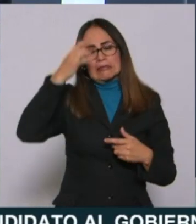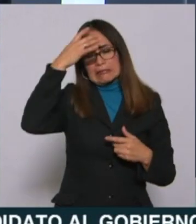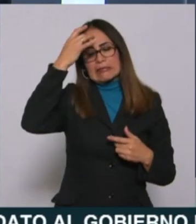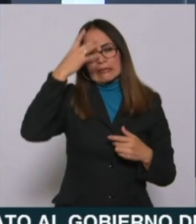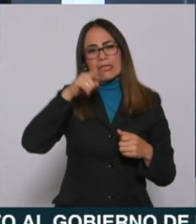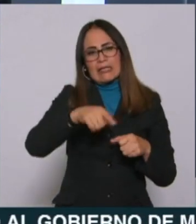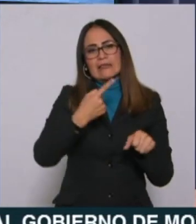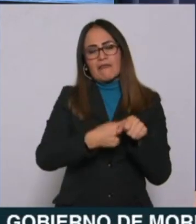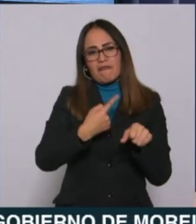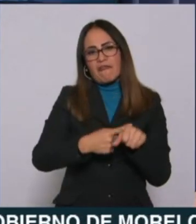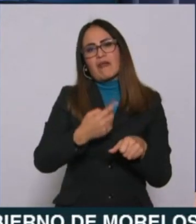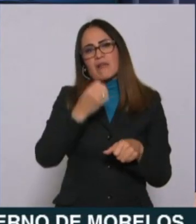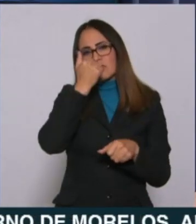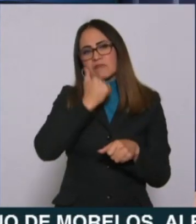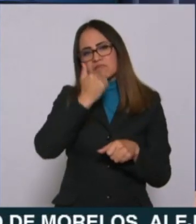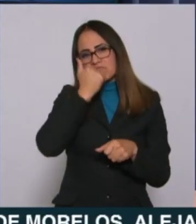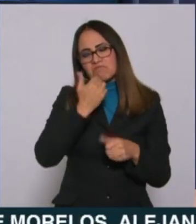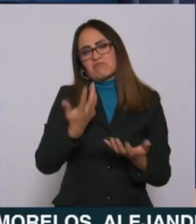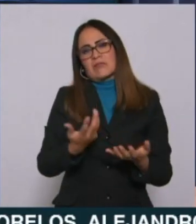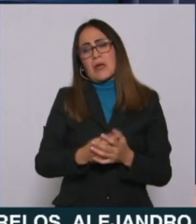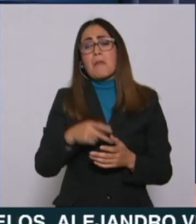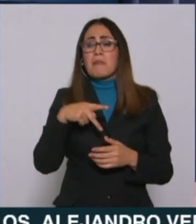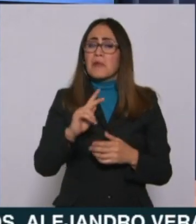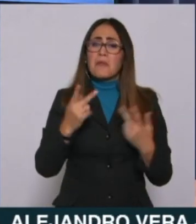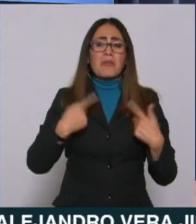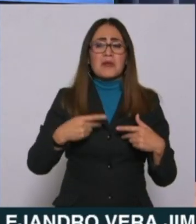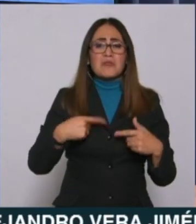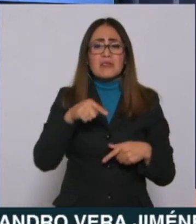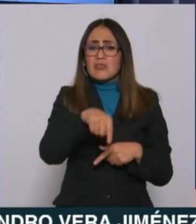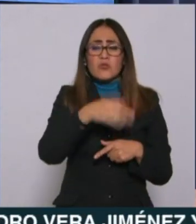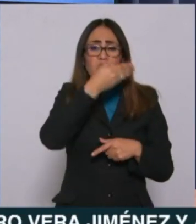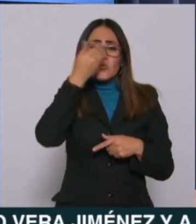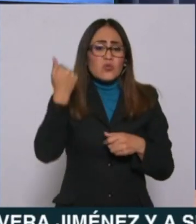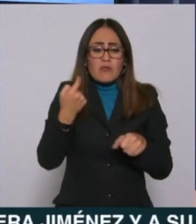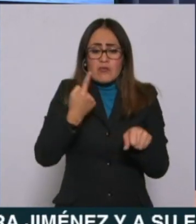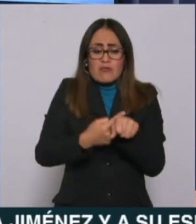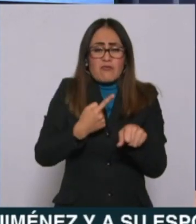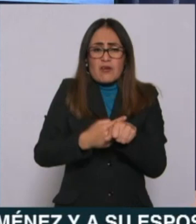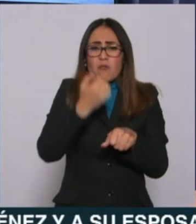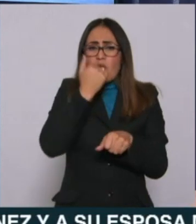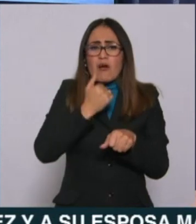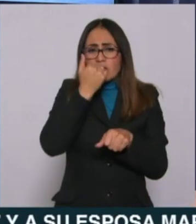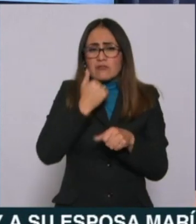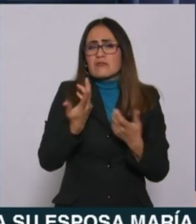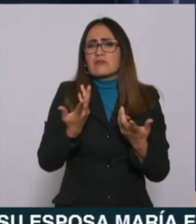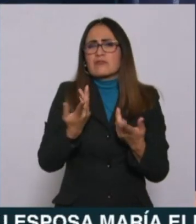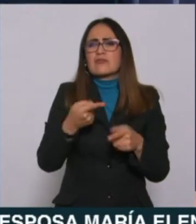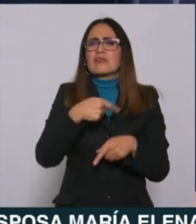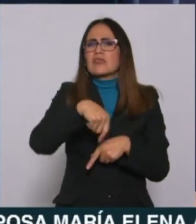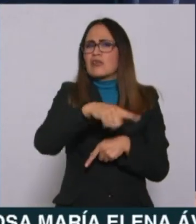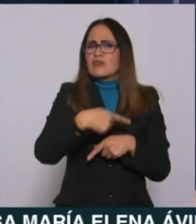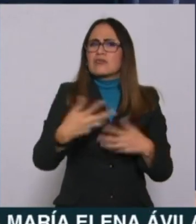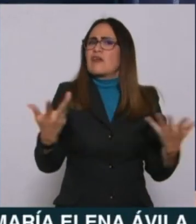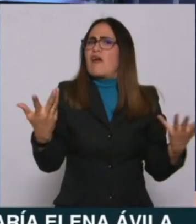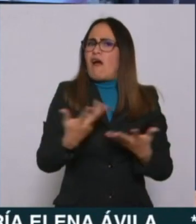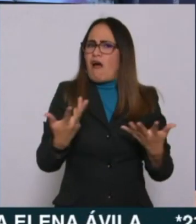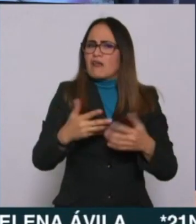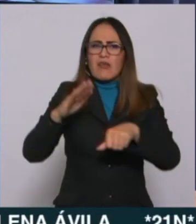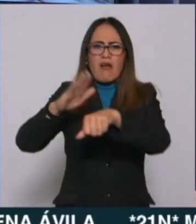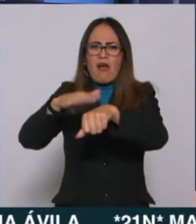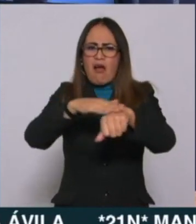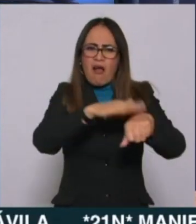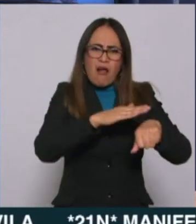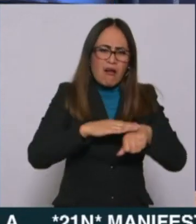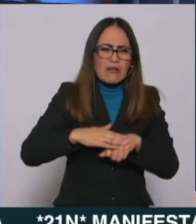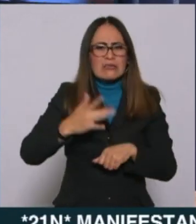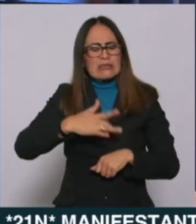diabetes, personas que no saben que padecen diabetes, pues, ¿qué deben hacer como alerta de síntomas